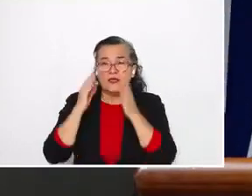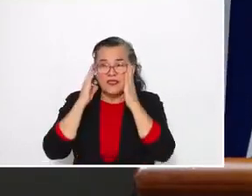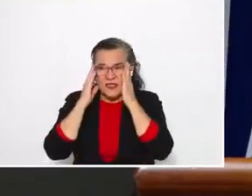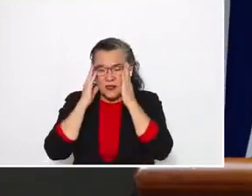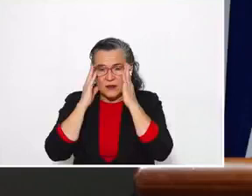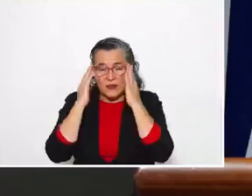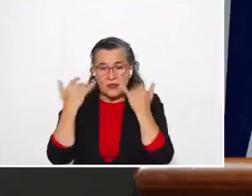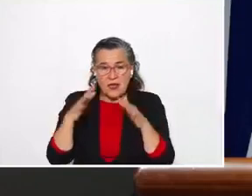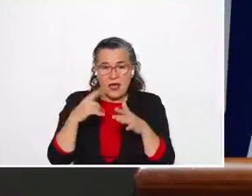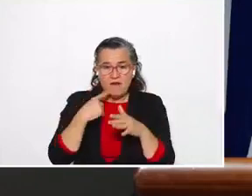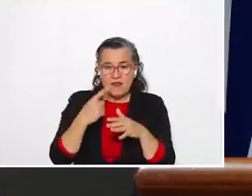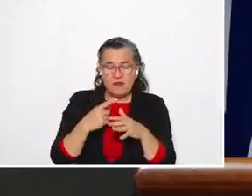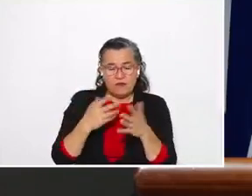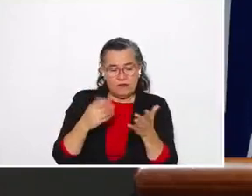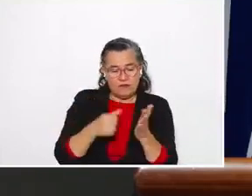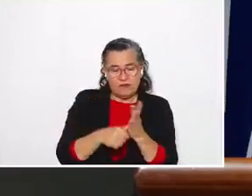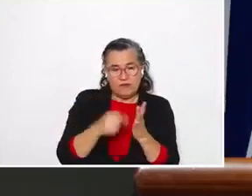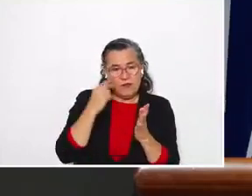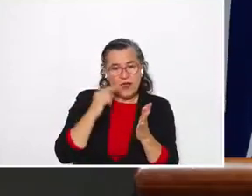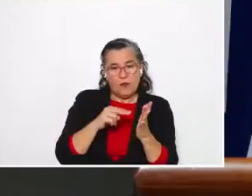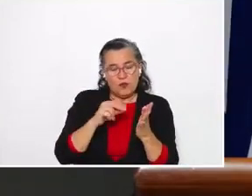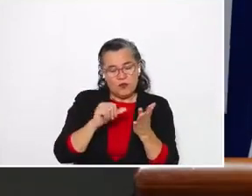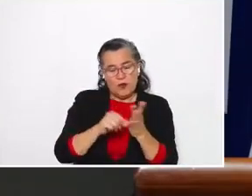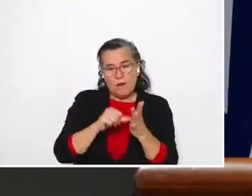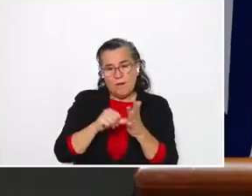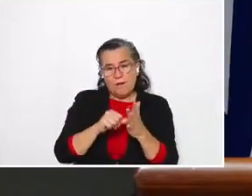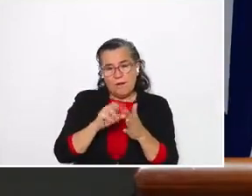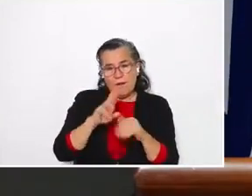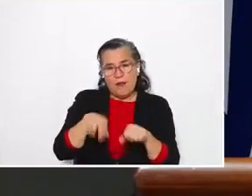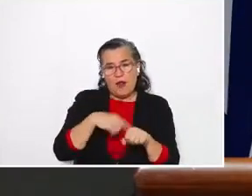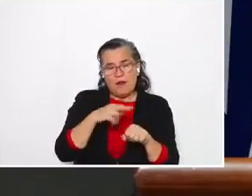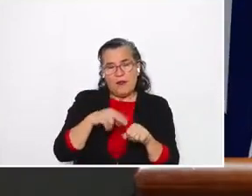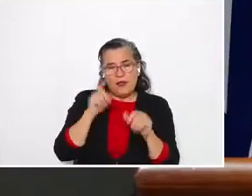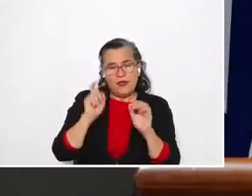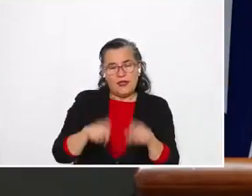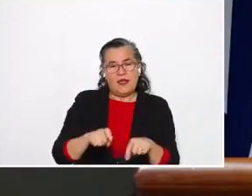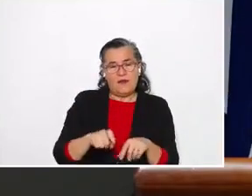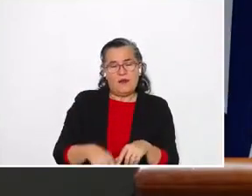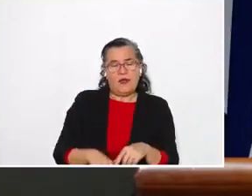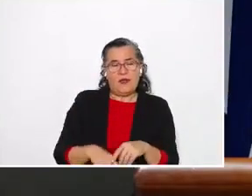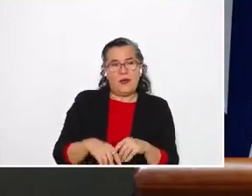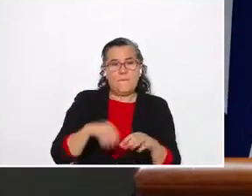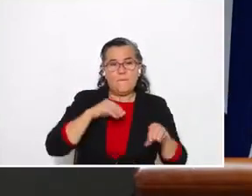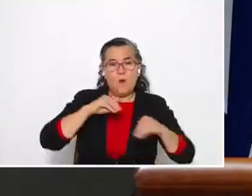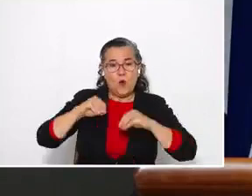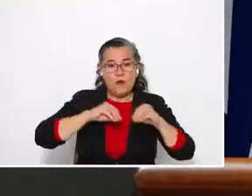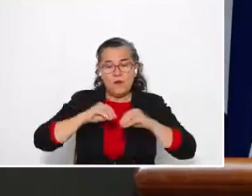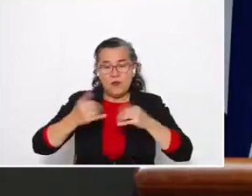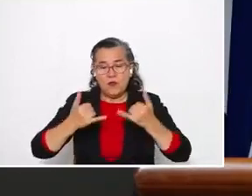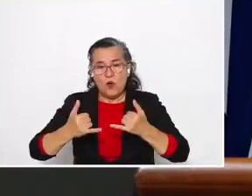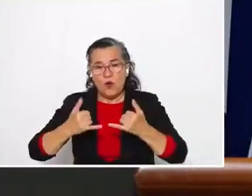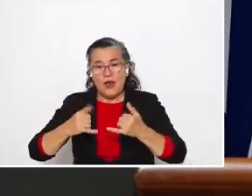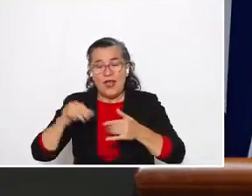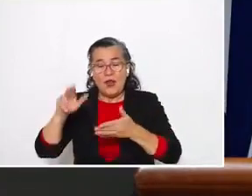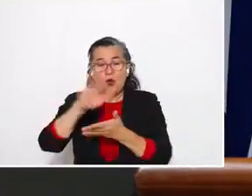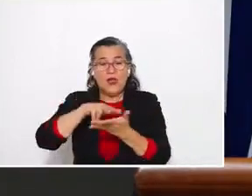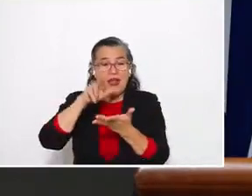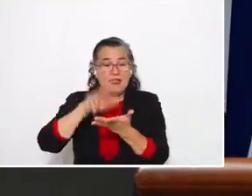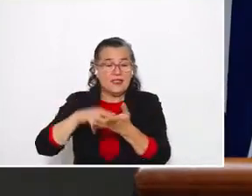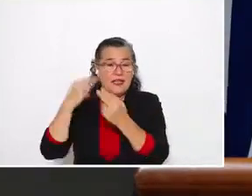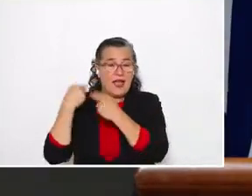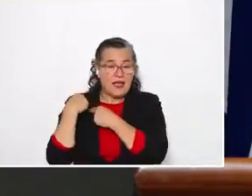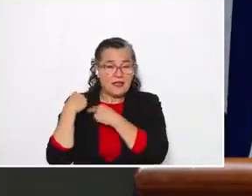vimos el papel indubitable y estratégico que la educación superior tiene en este movimiento y en lo que al SINAES